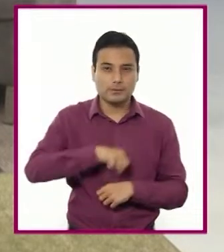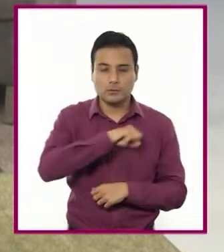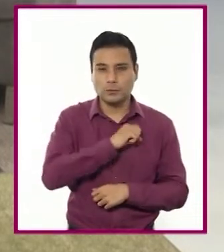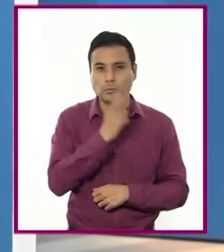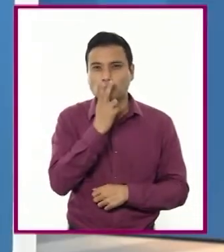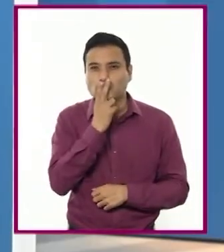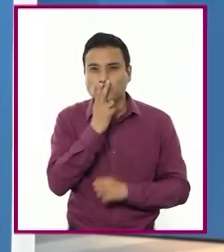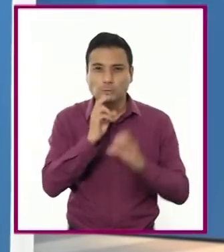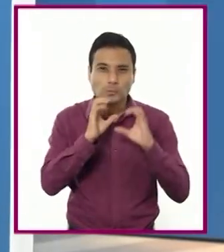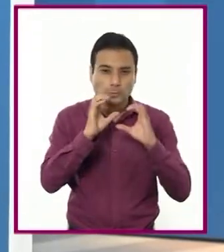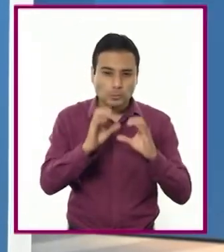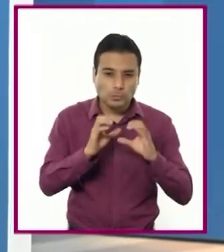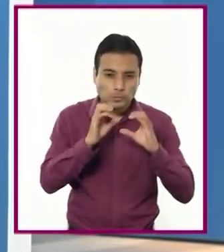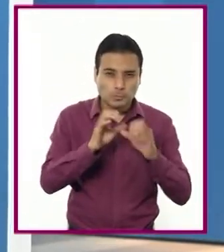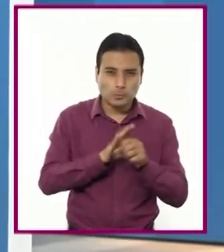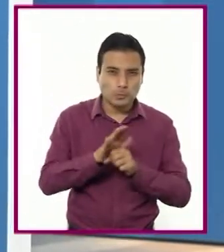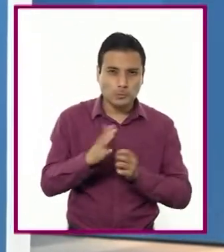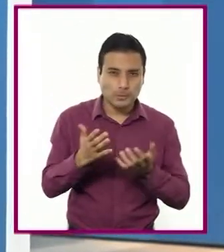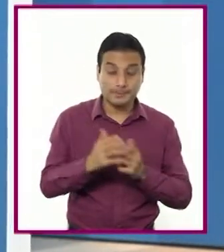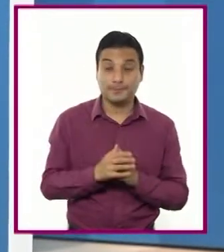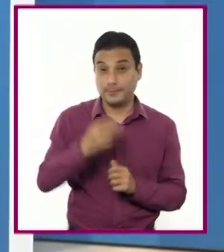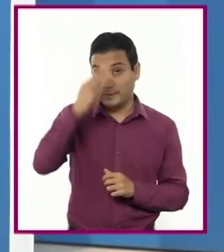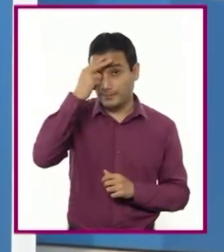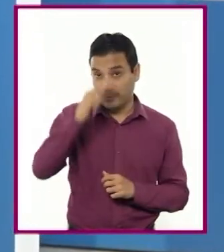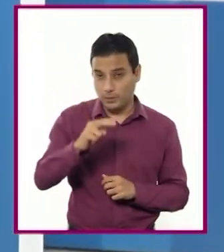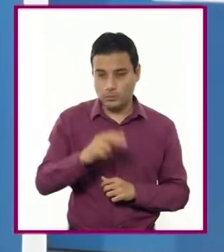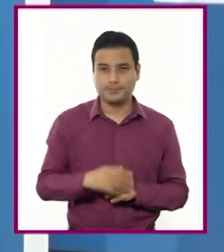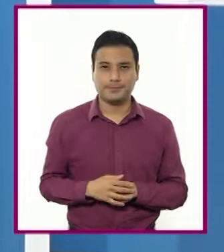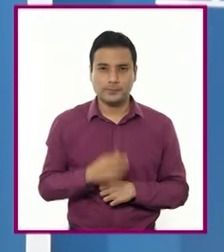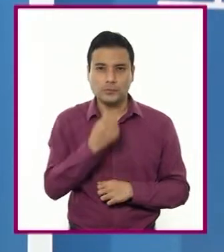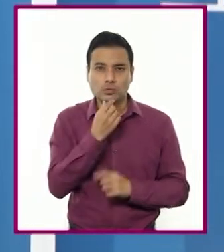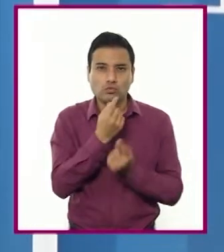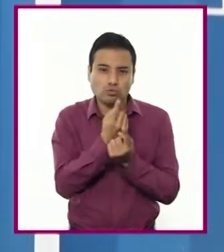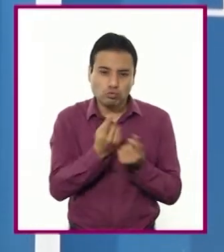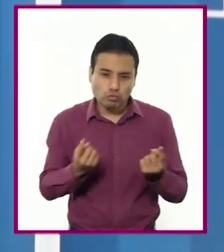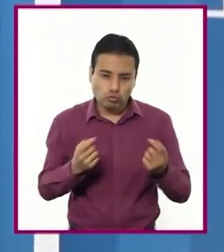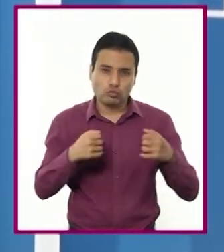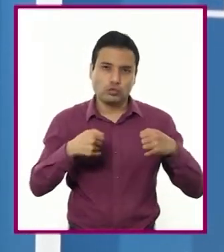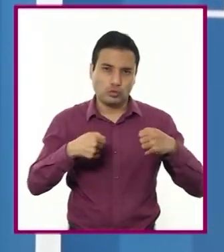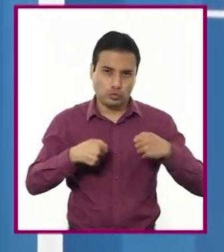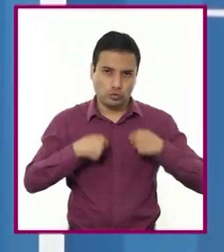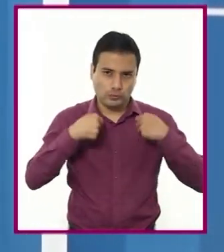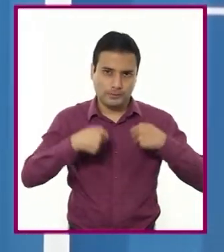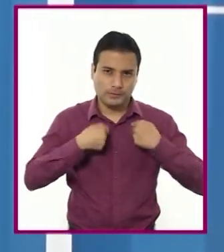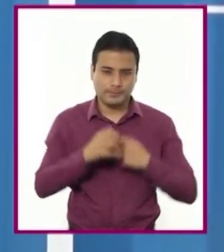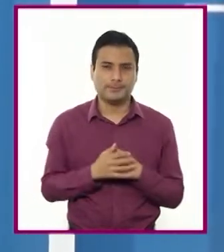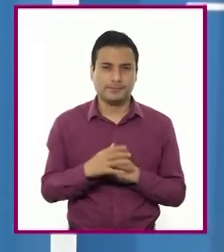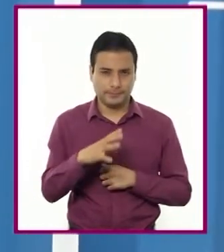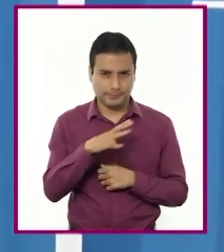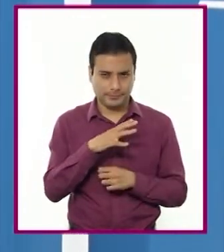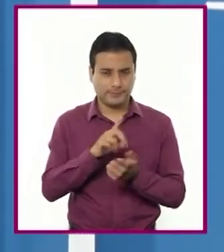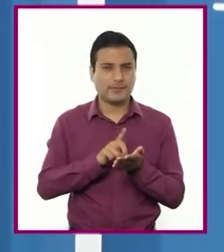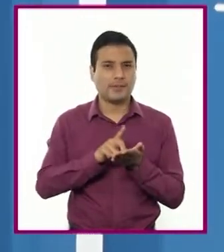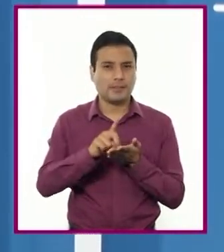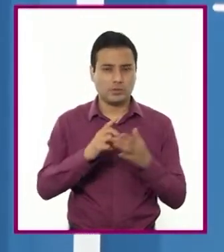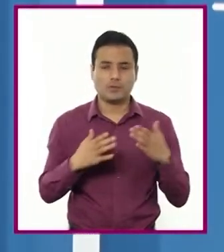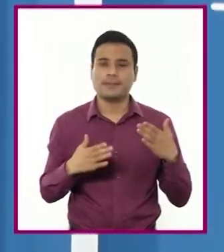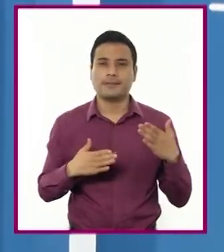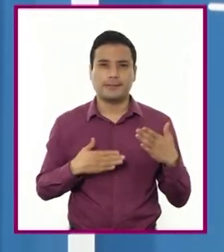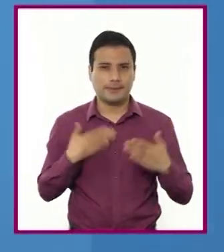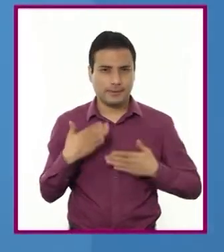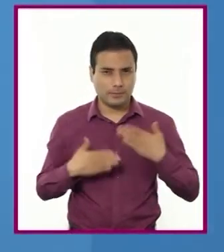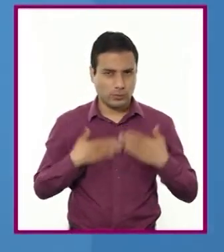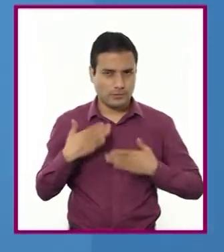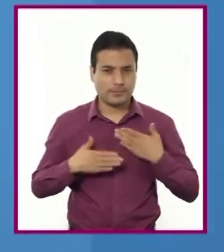mundo? En México, las niñas, niños y adolescentes tienen derecho a disfrutar del más alto